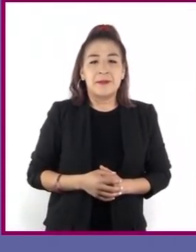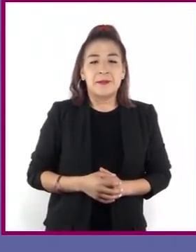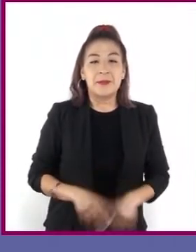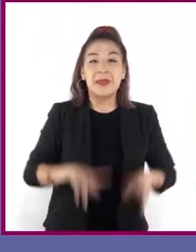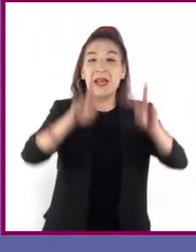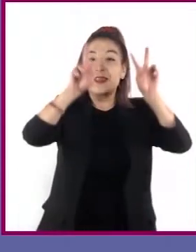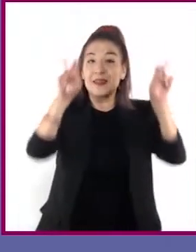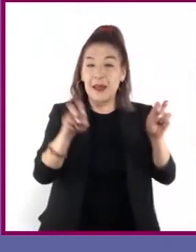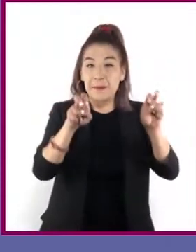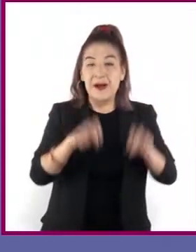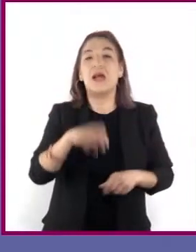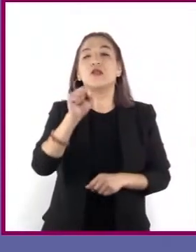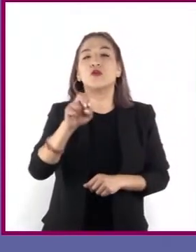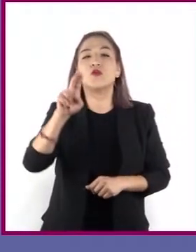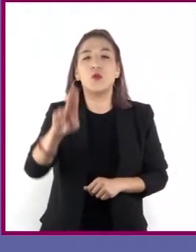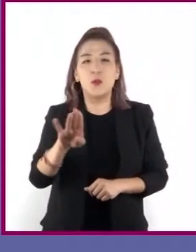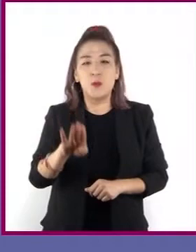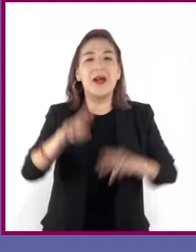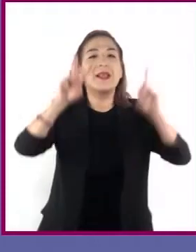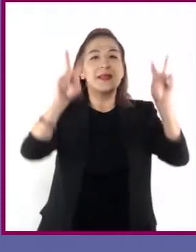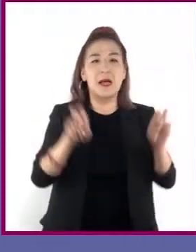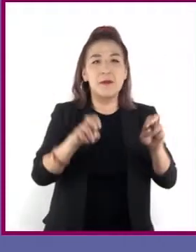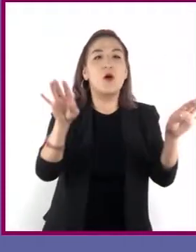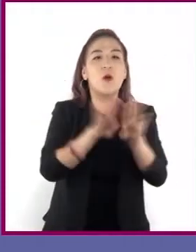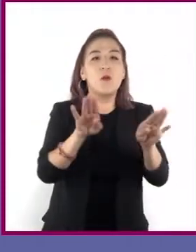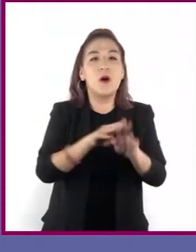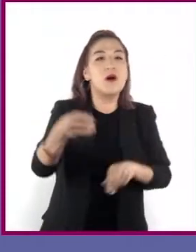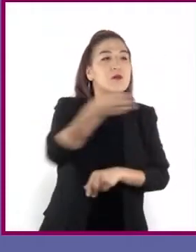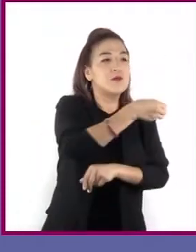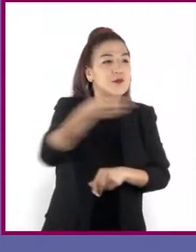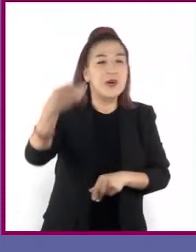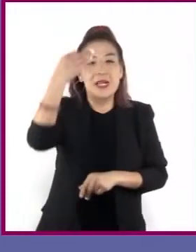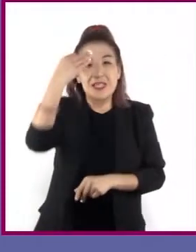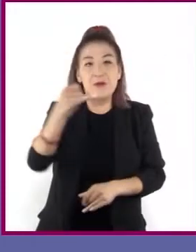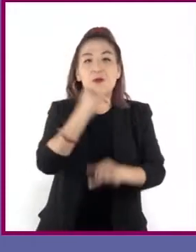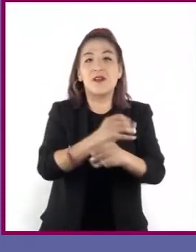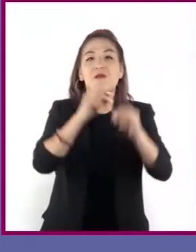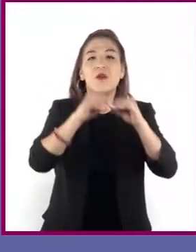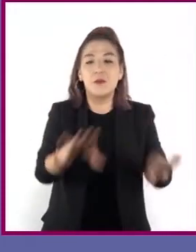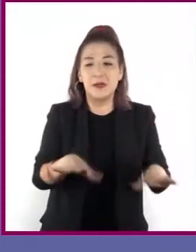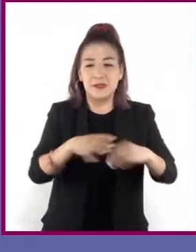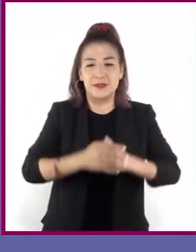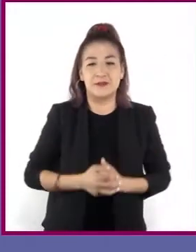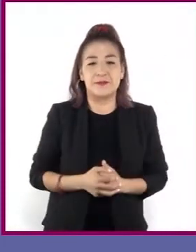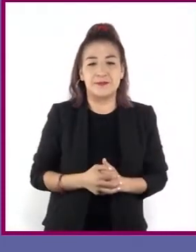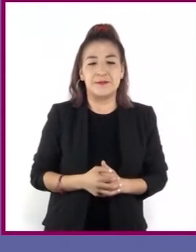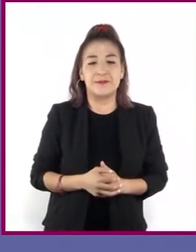Temas y subtemas, siguiendo el orden cronológico que se presenta en el texto original.